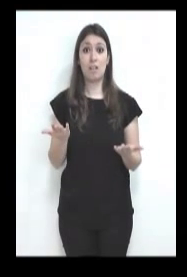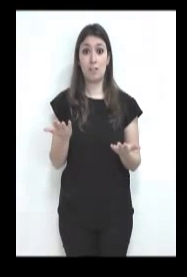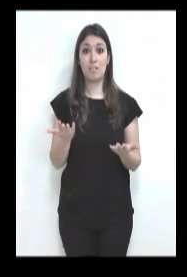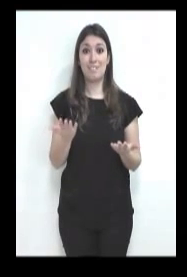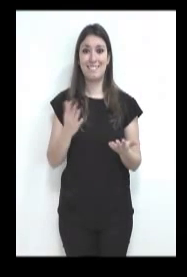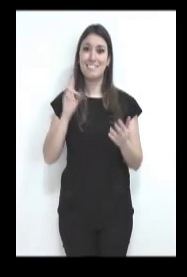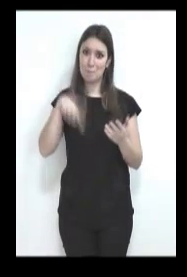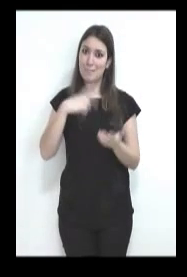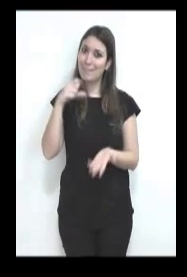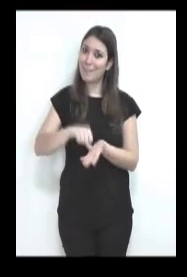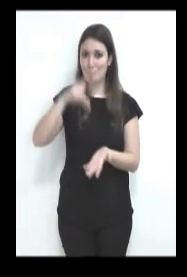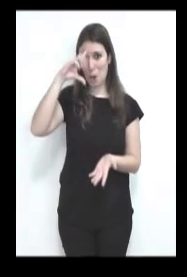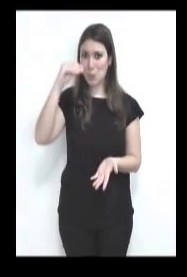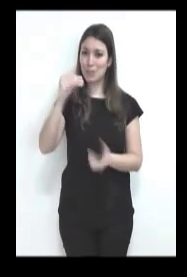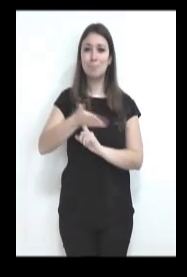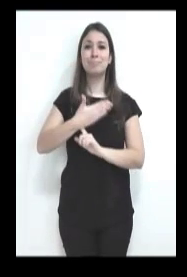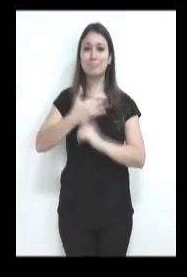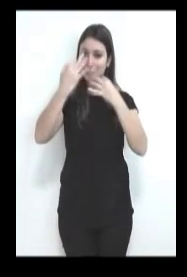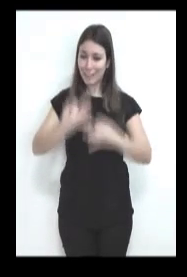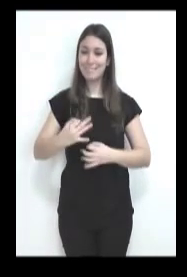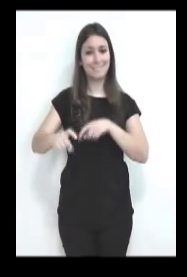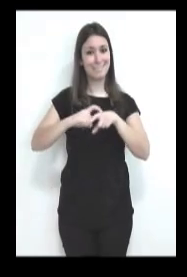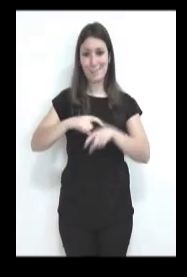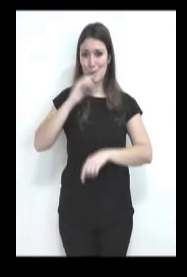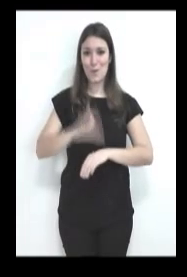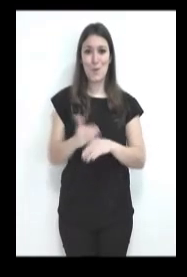Smart City, que lleva ahí la bandera de las Smart Cities